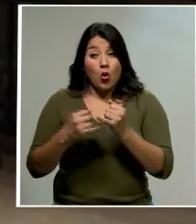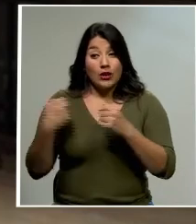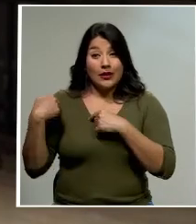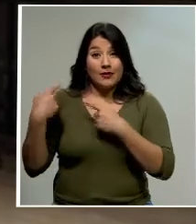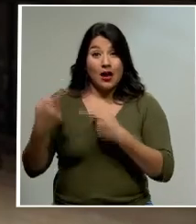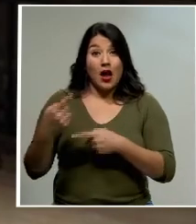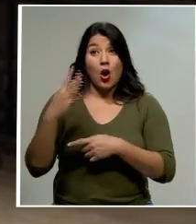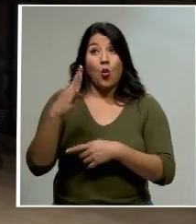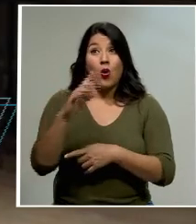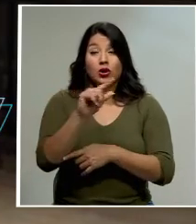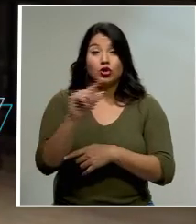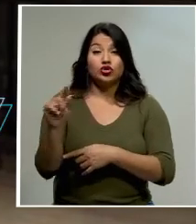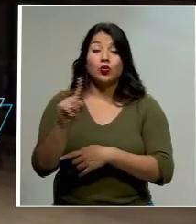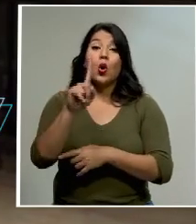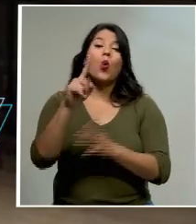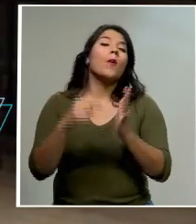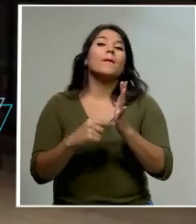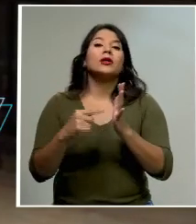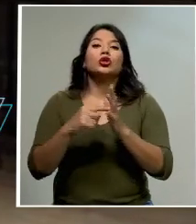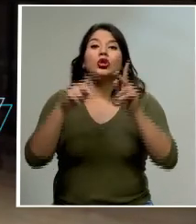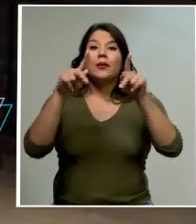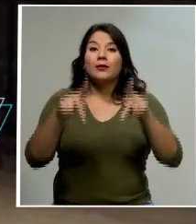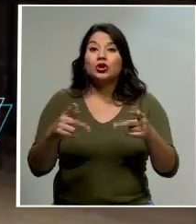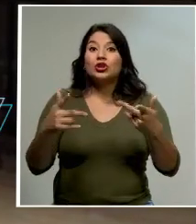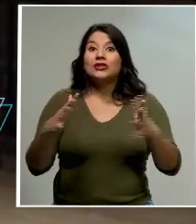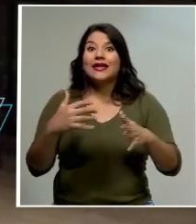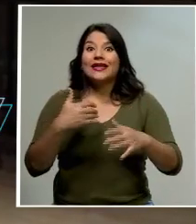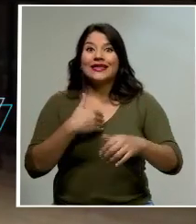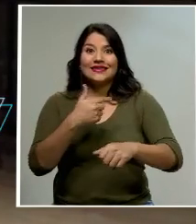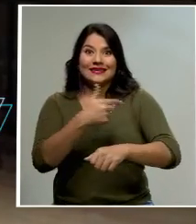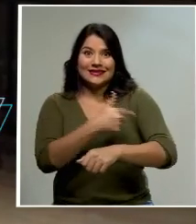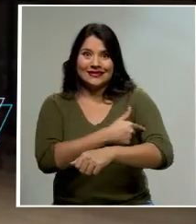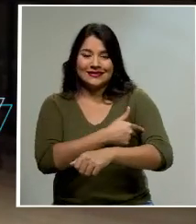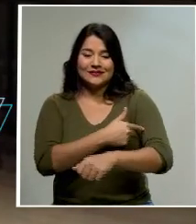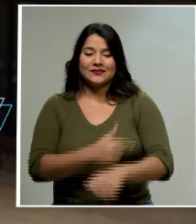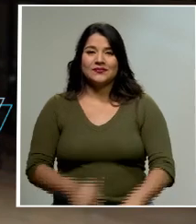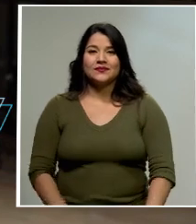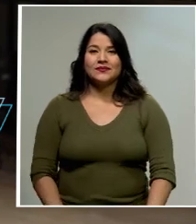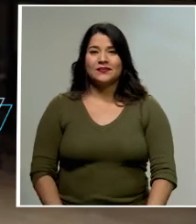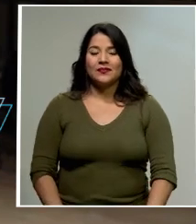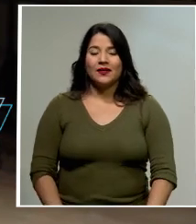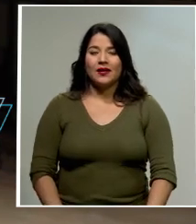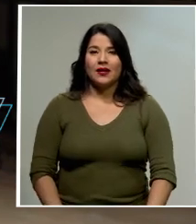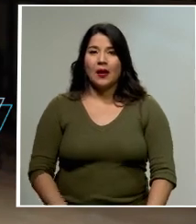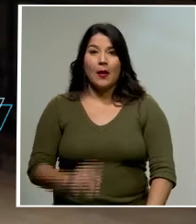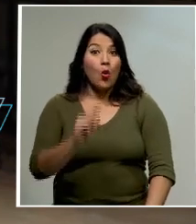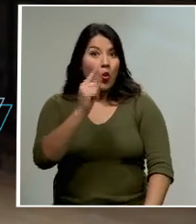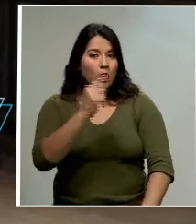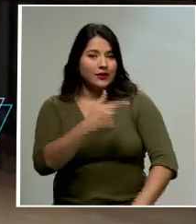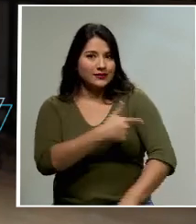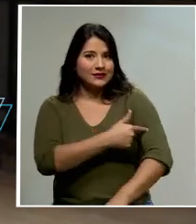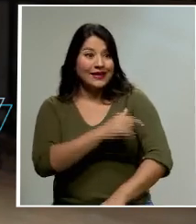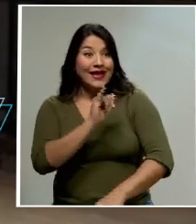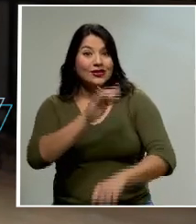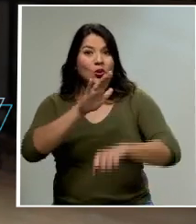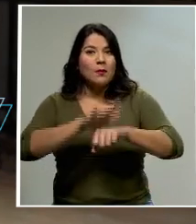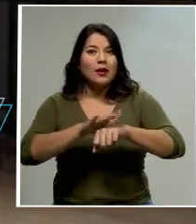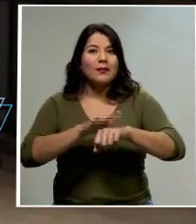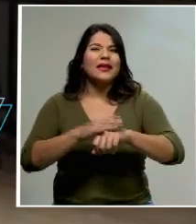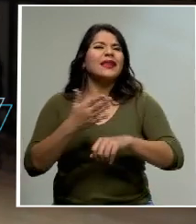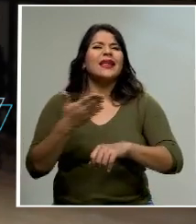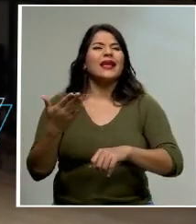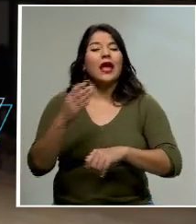semanas, más de 1 millón de personas han sido vacunadas con la primera dosis, lo cual ha permitido que ya el país